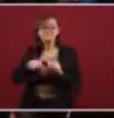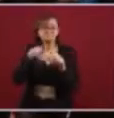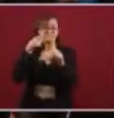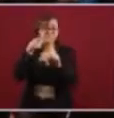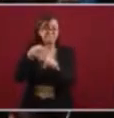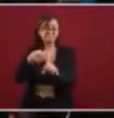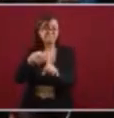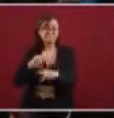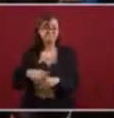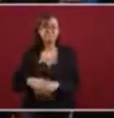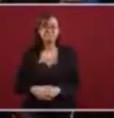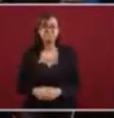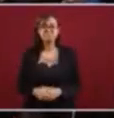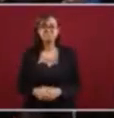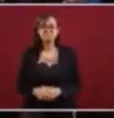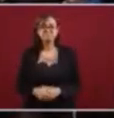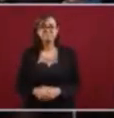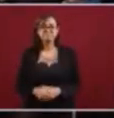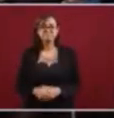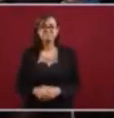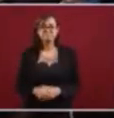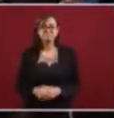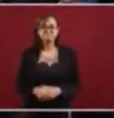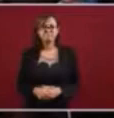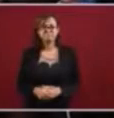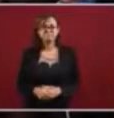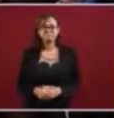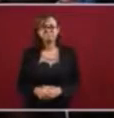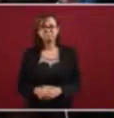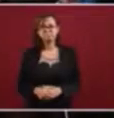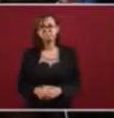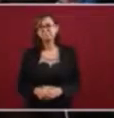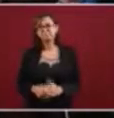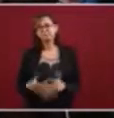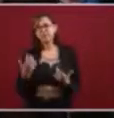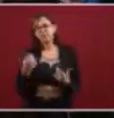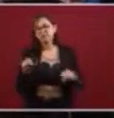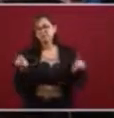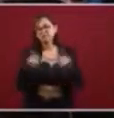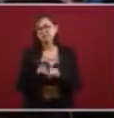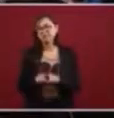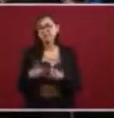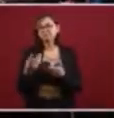y es como cuando entran a robar a un banco